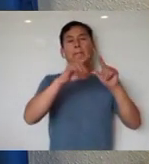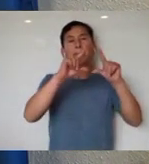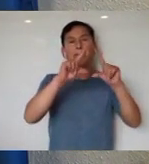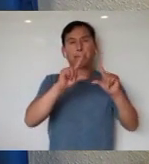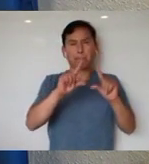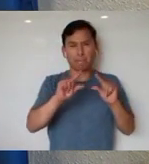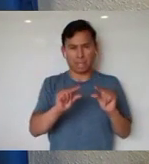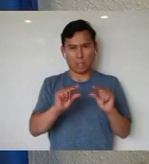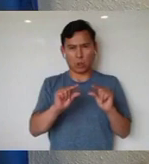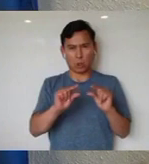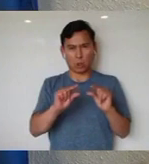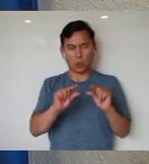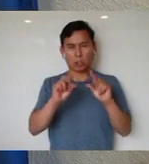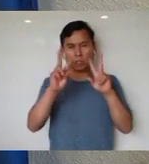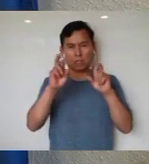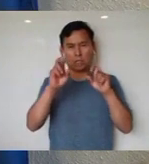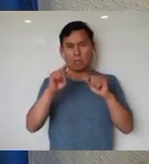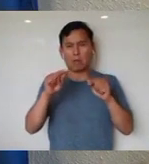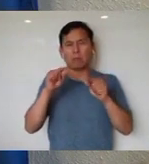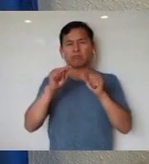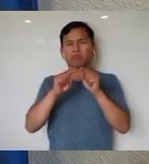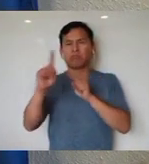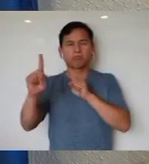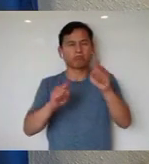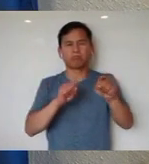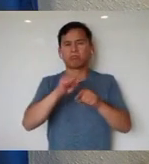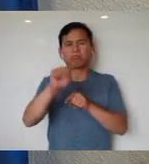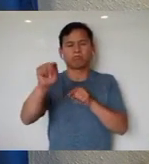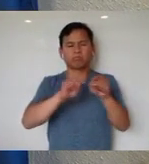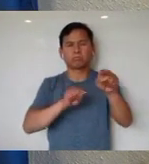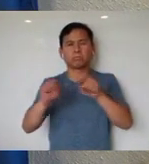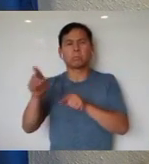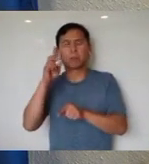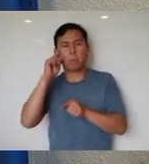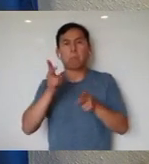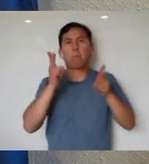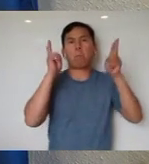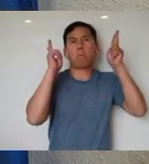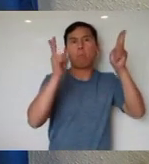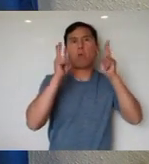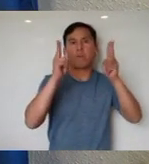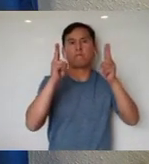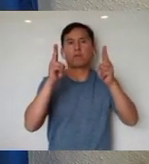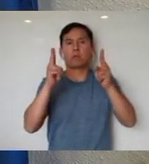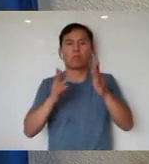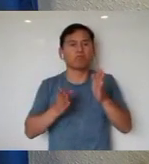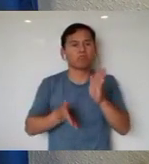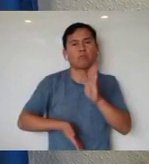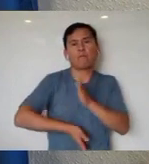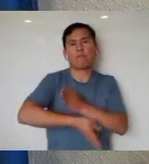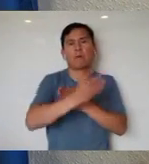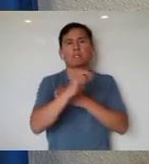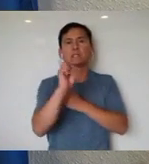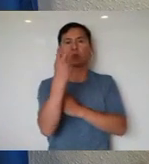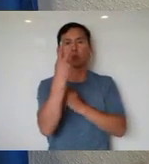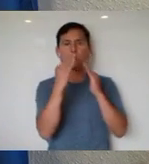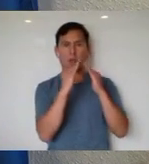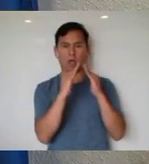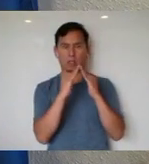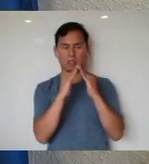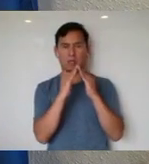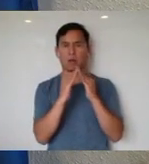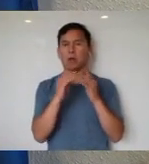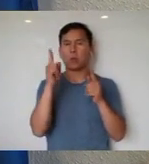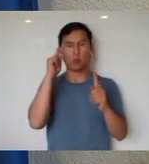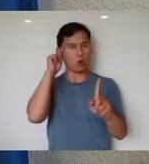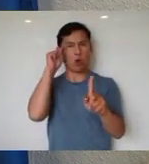disminuyendo la capacidad de trasladarse hacia otros puntos, prohibiéndosele trasladarse a segundas viviendas, con el